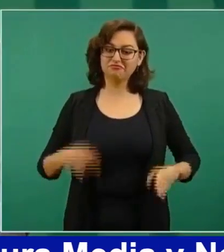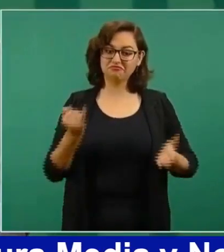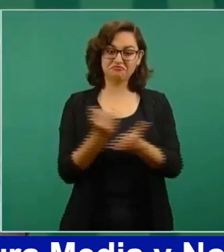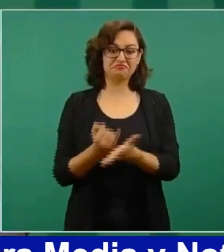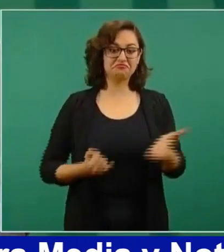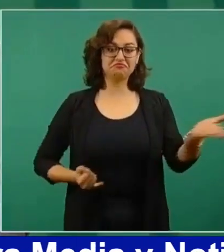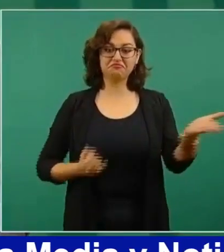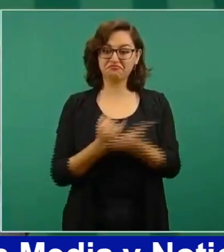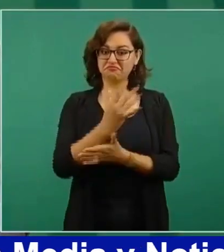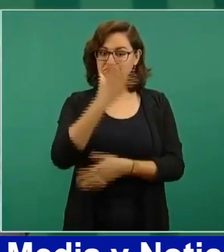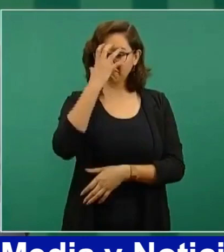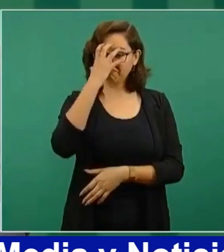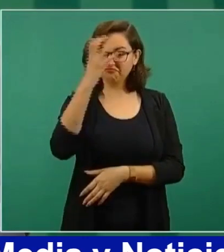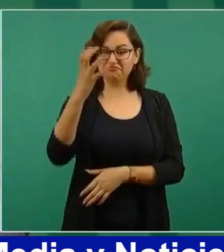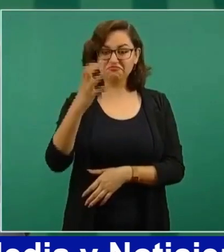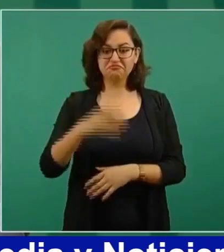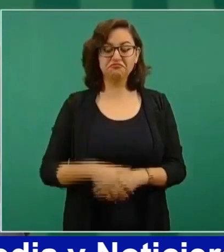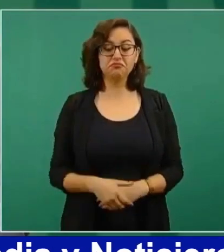democracia.